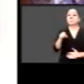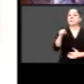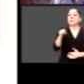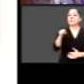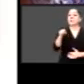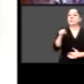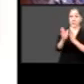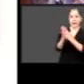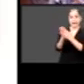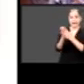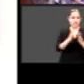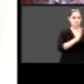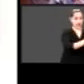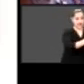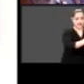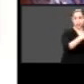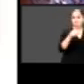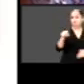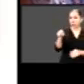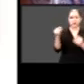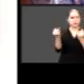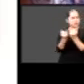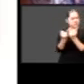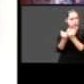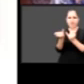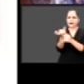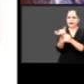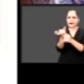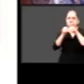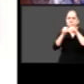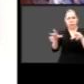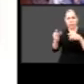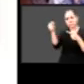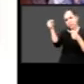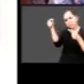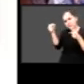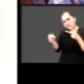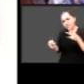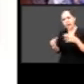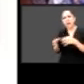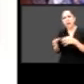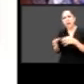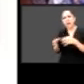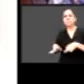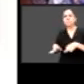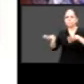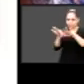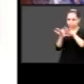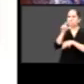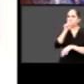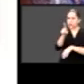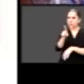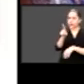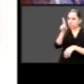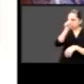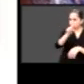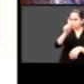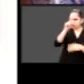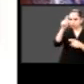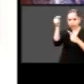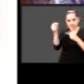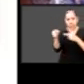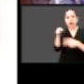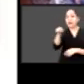básica y muchas recomendaciones prácticas pero intentamos hacerlo con un contenido muy riguroso y con un lenguaje